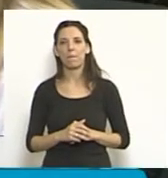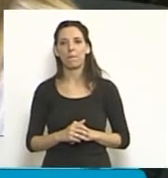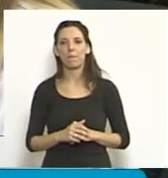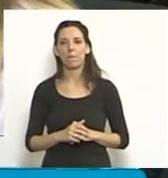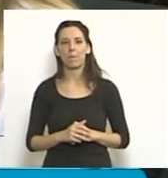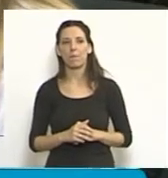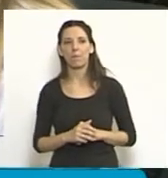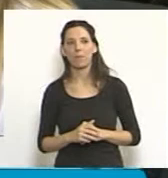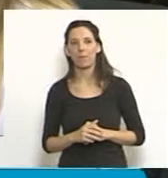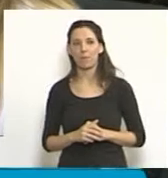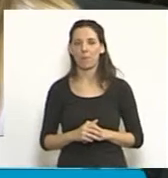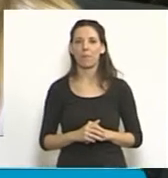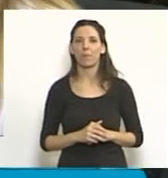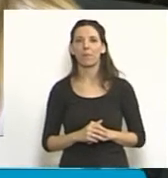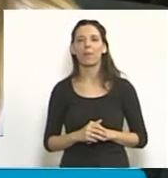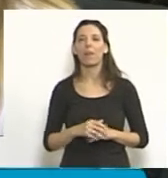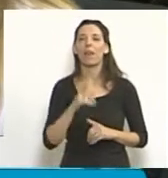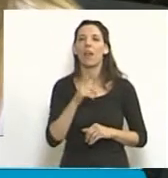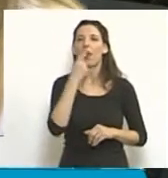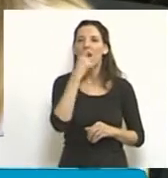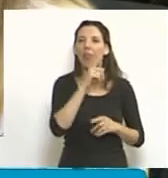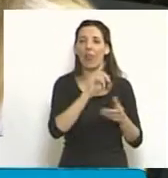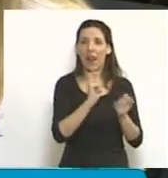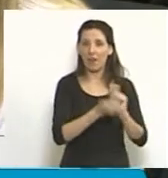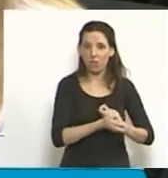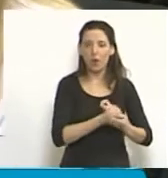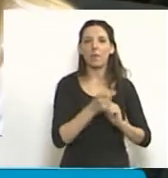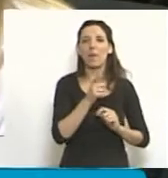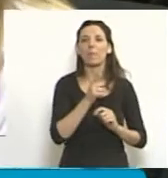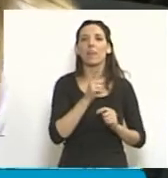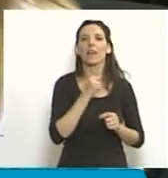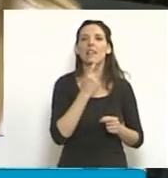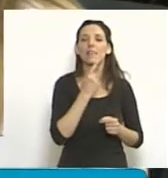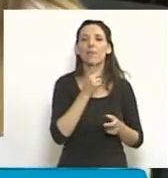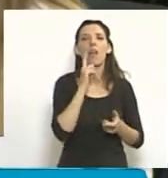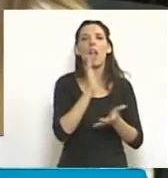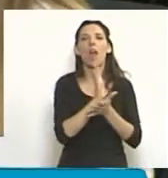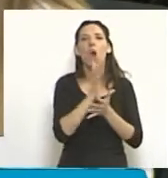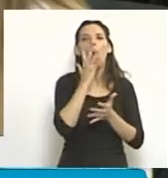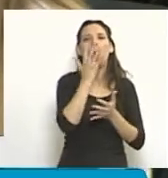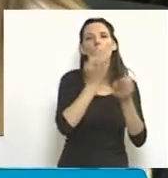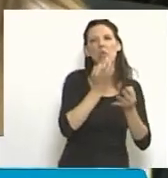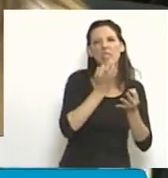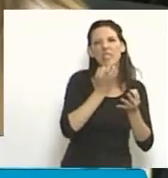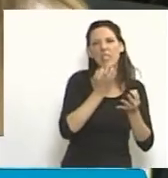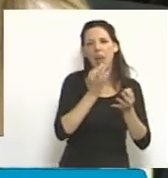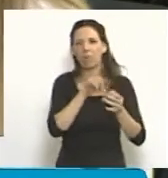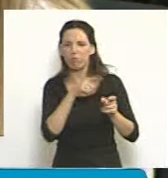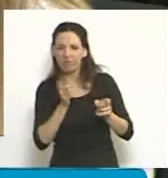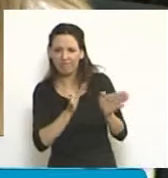El fin último de la reforma, como decía, es establecer una suerte de justicia paralela y de